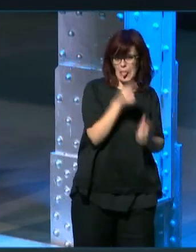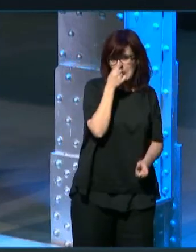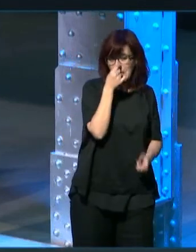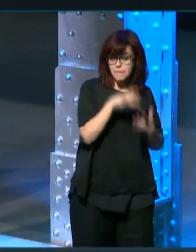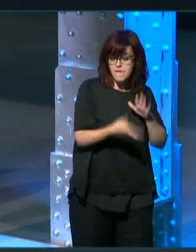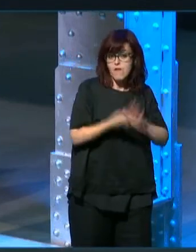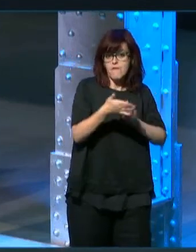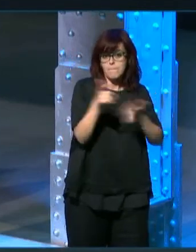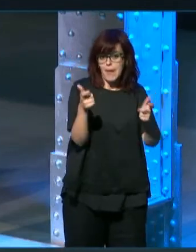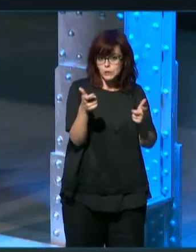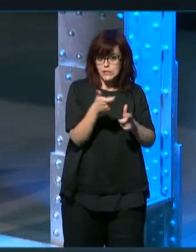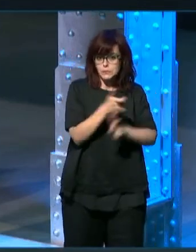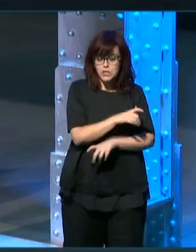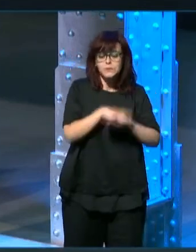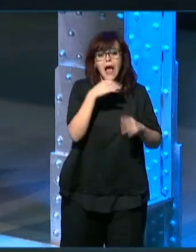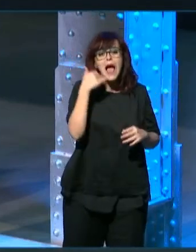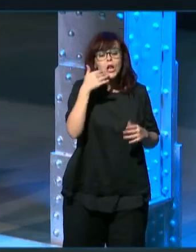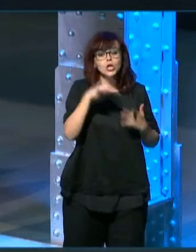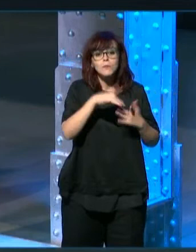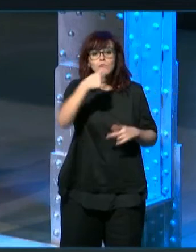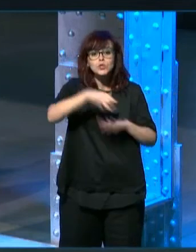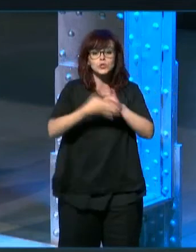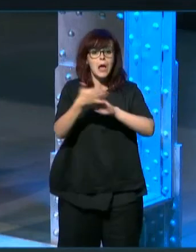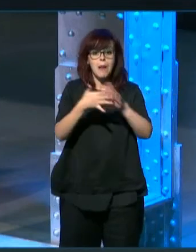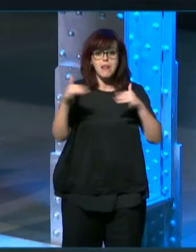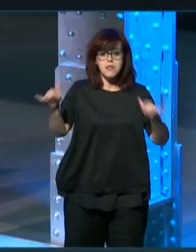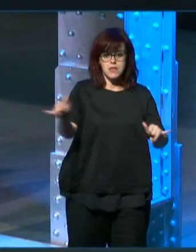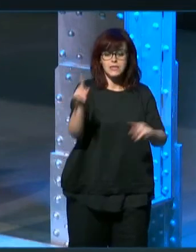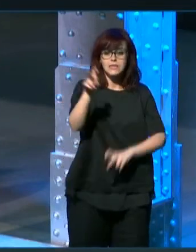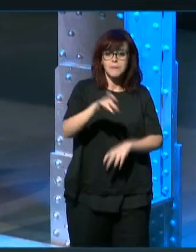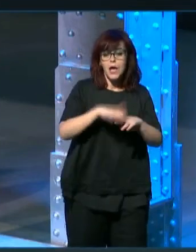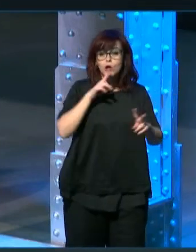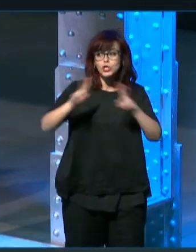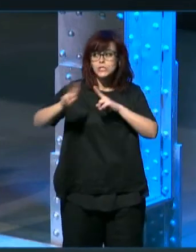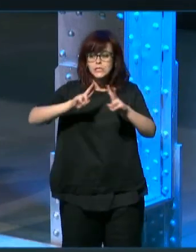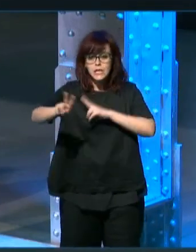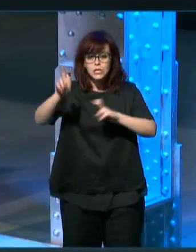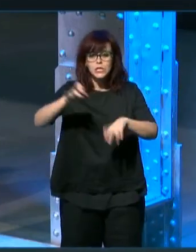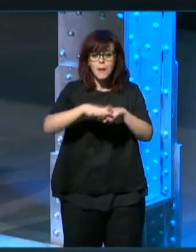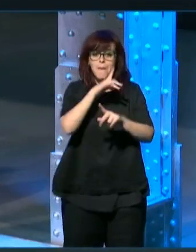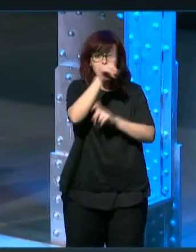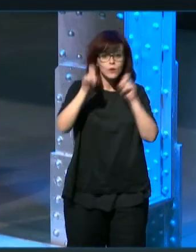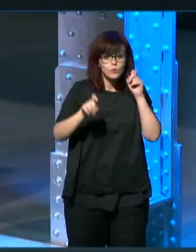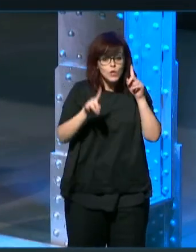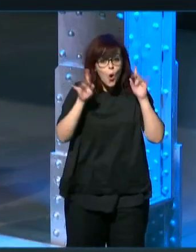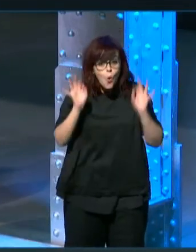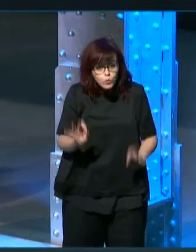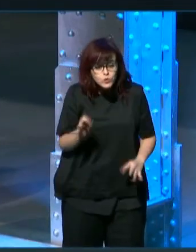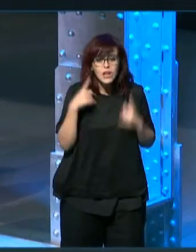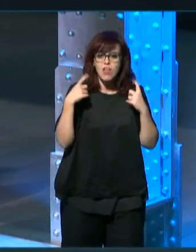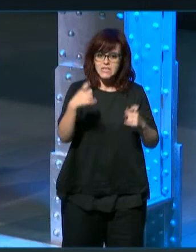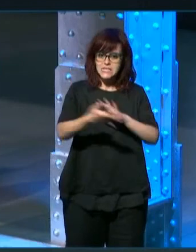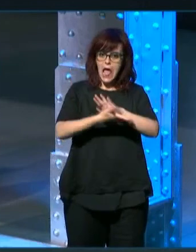vez será menos. Pero algo de lo que no estáis hablando también, un poco contestando a la misma pregunta, es de la necesidad de